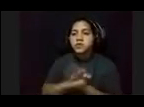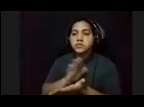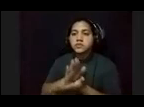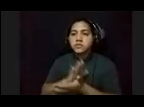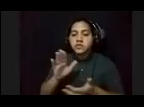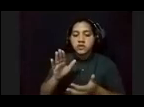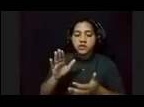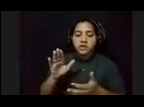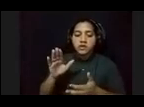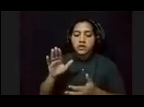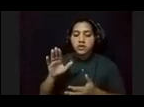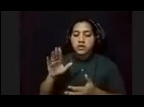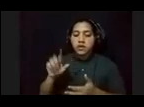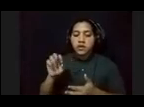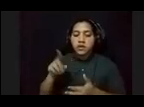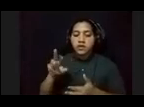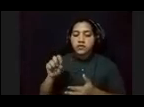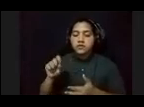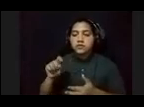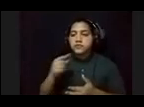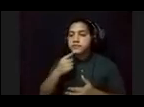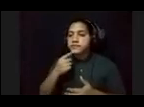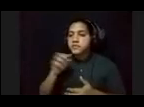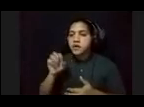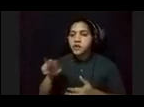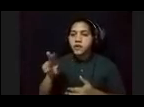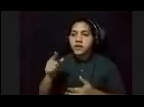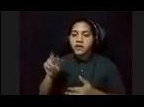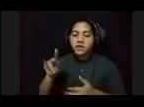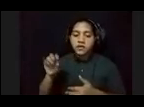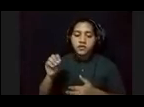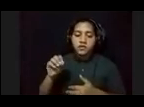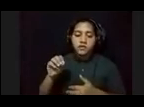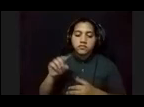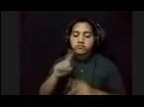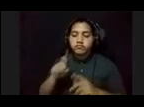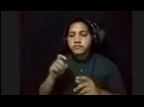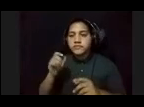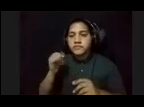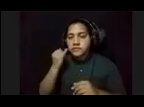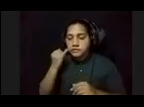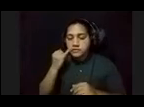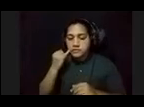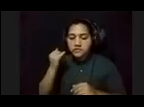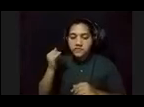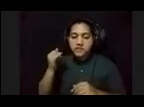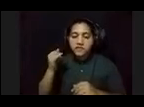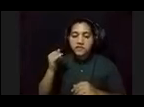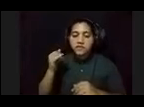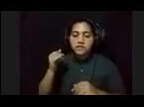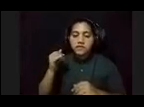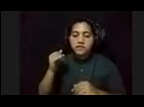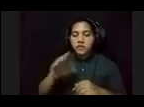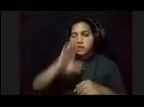leproso al que se refería don Eugenio. Le pregunté si era el hospital